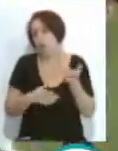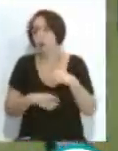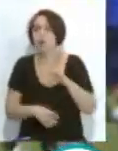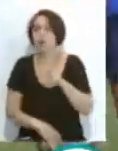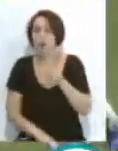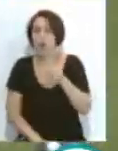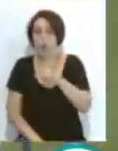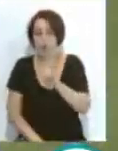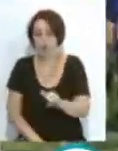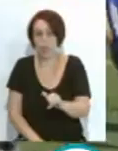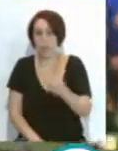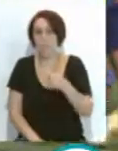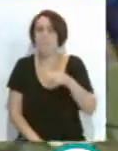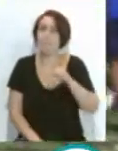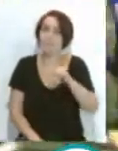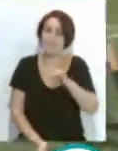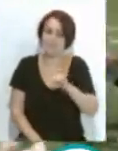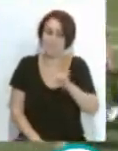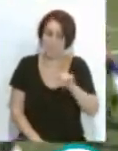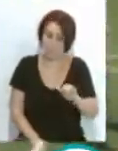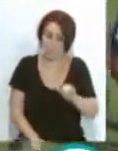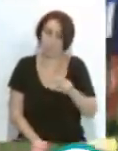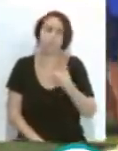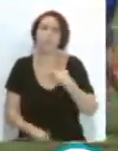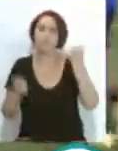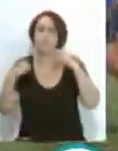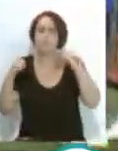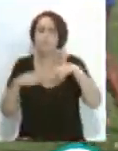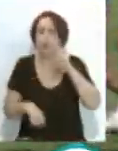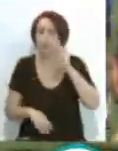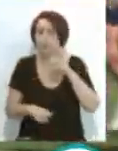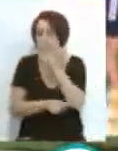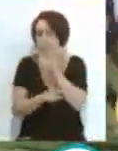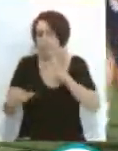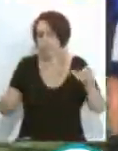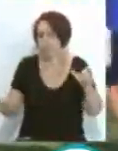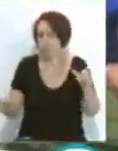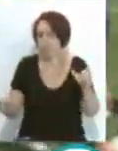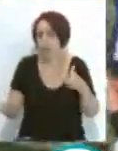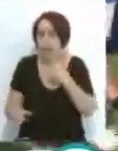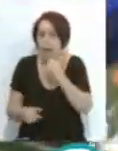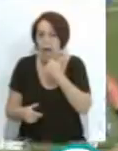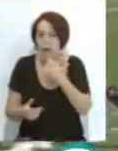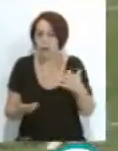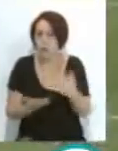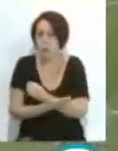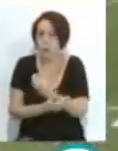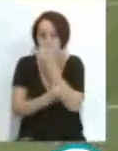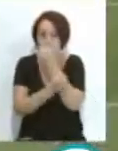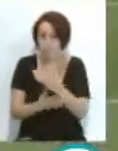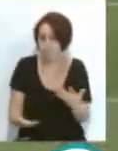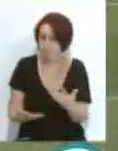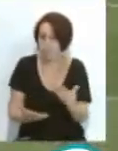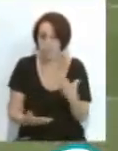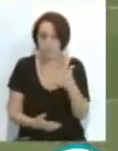Suárez, a Messi. Vemos el entrenamiento, mucha gente, están casi todos, como decimos, bien, y la